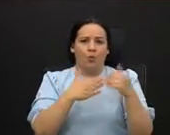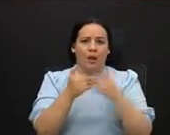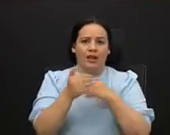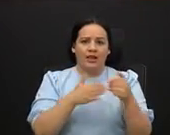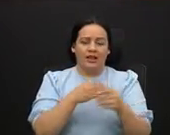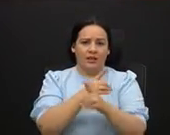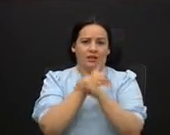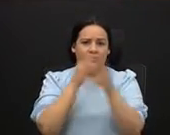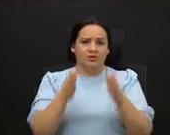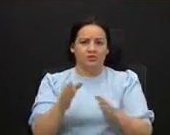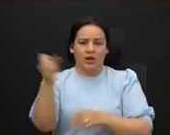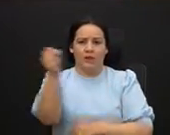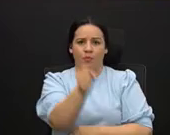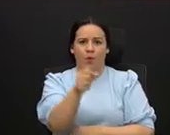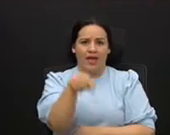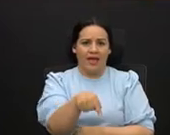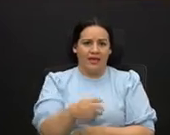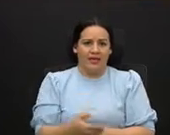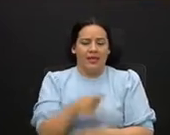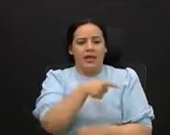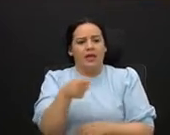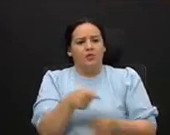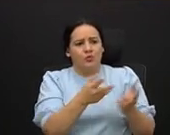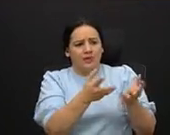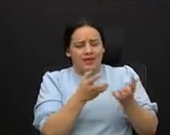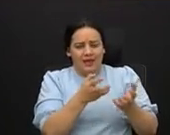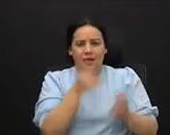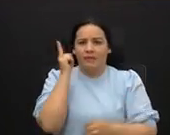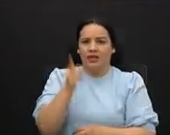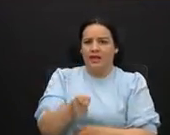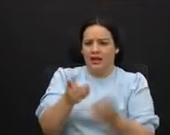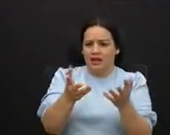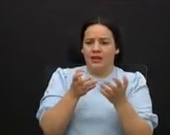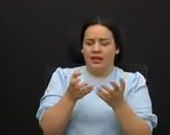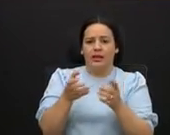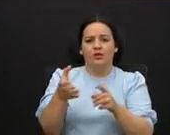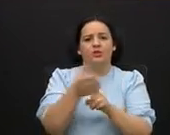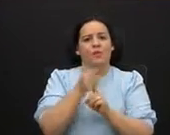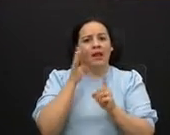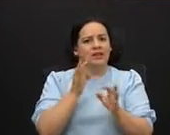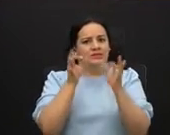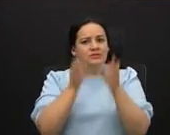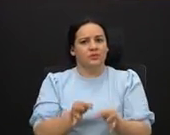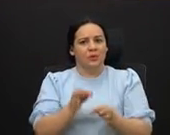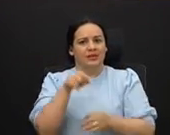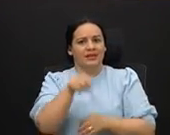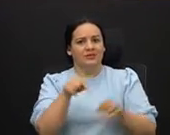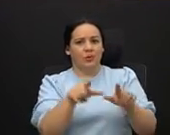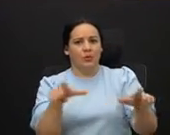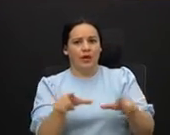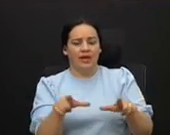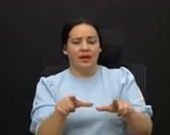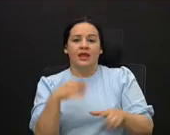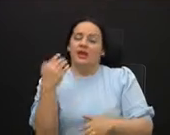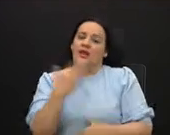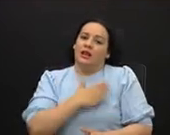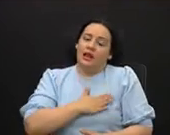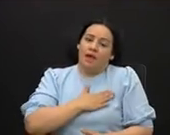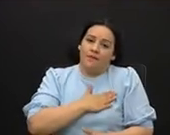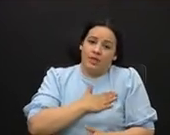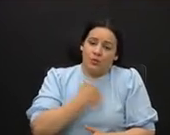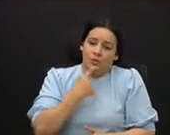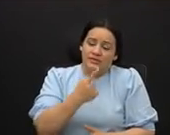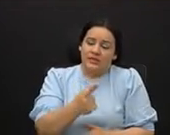ahí. Ellos quieren mandar, ellos quieren hacer y tomar las decisiones de ese lugar. Y lamento decirles a los